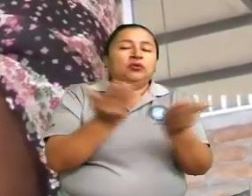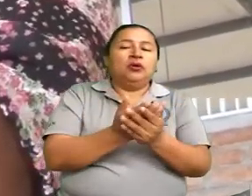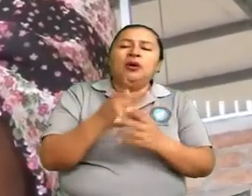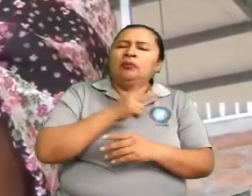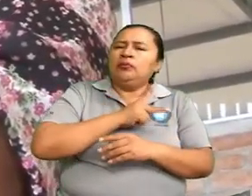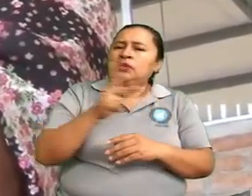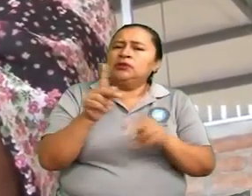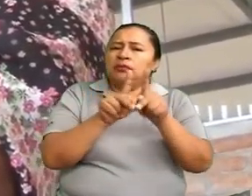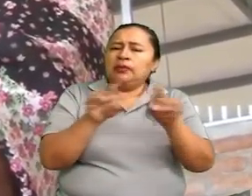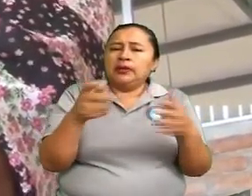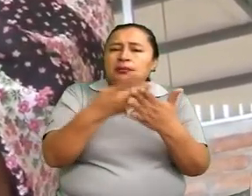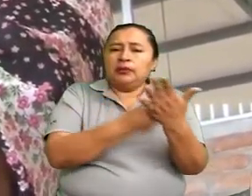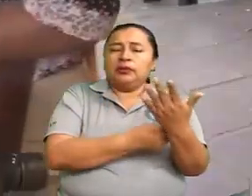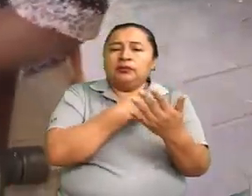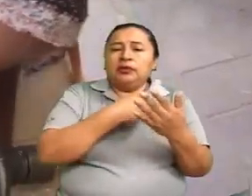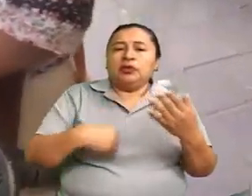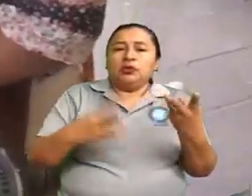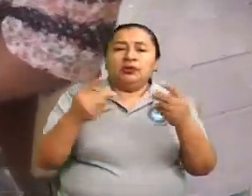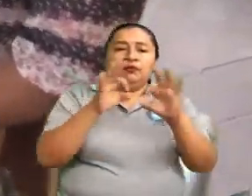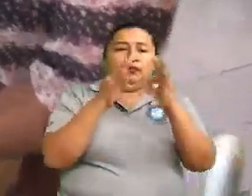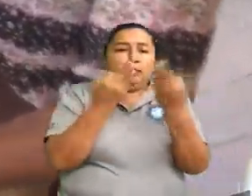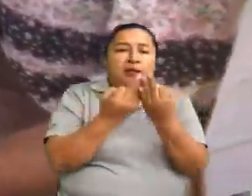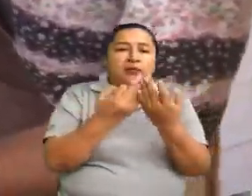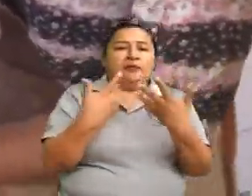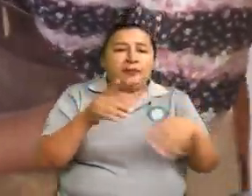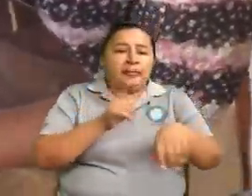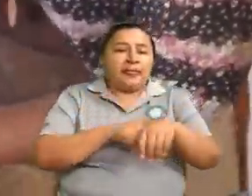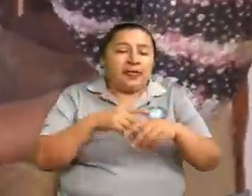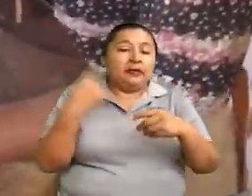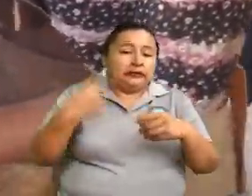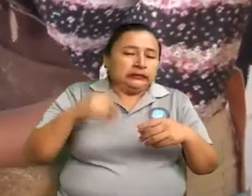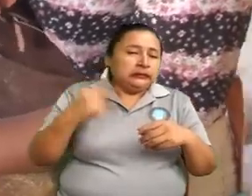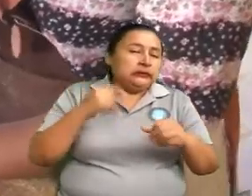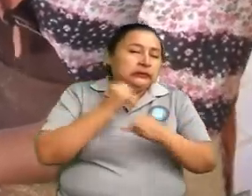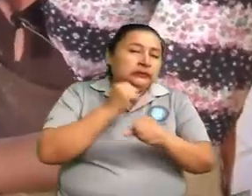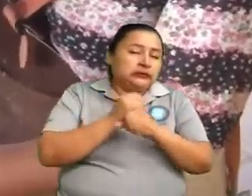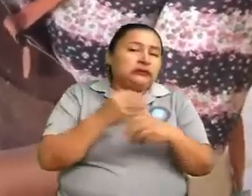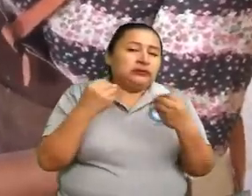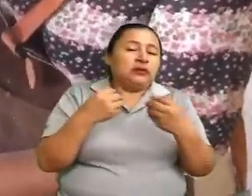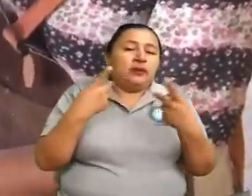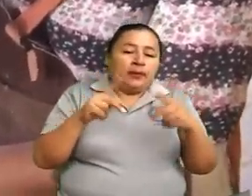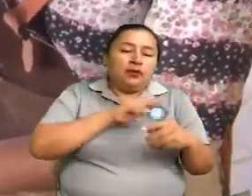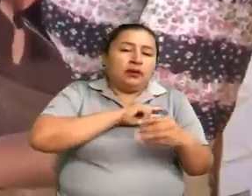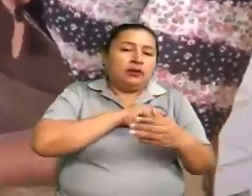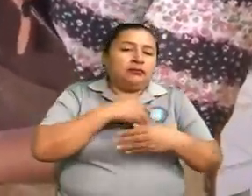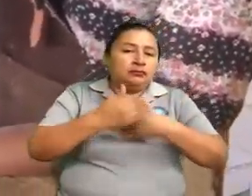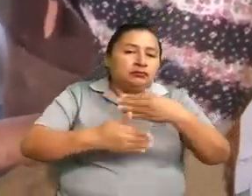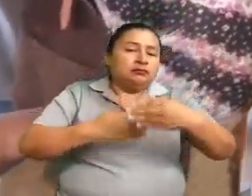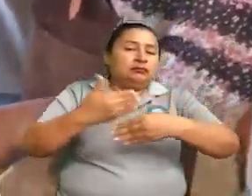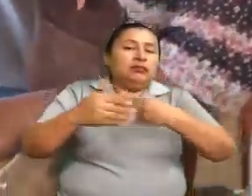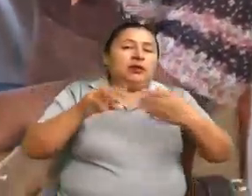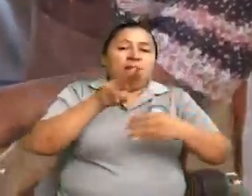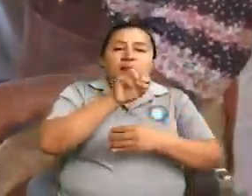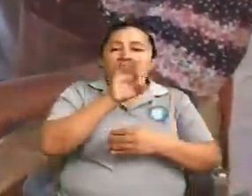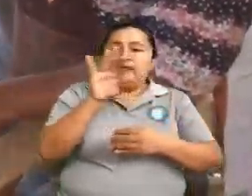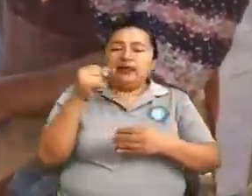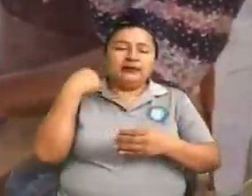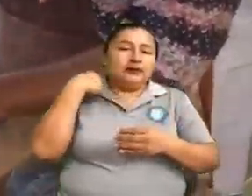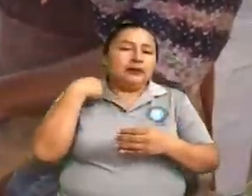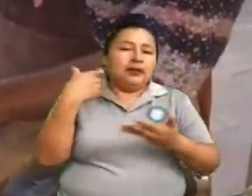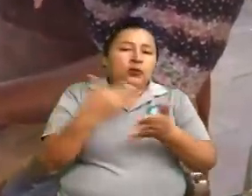del Ministerio de la Economía Familiar. Entendemos que ya han ejecutado bastantes trabajos, pero vaya, cada momento el MEFCA siempre